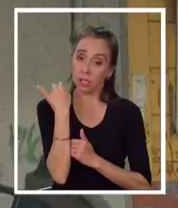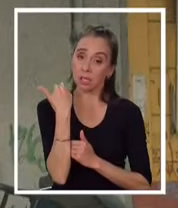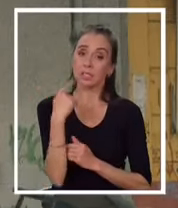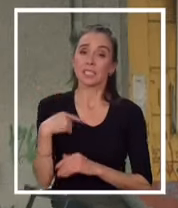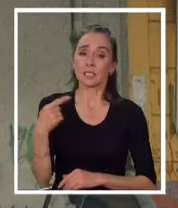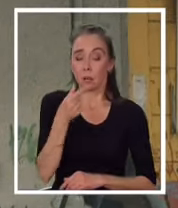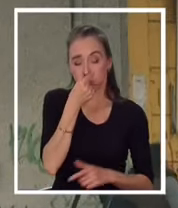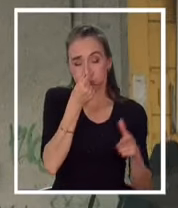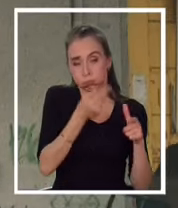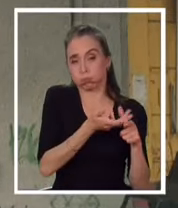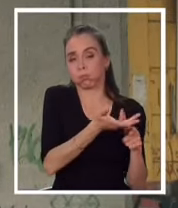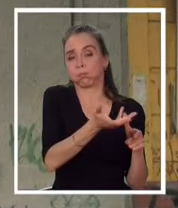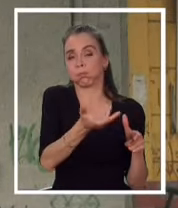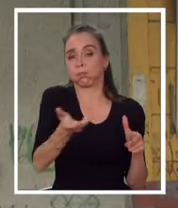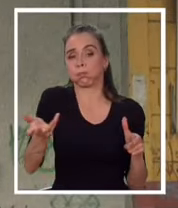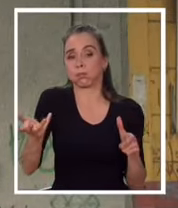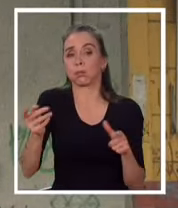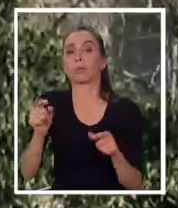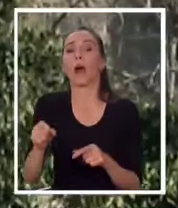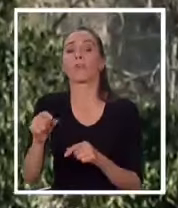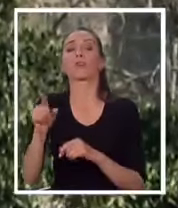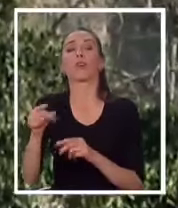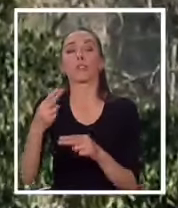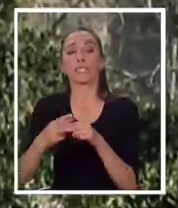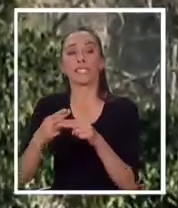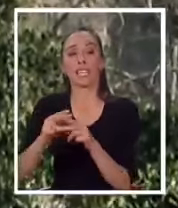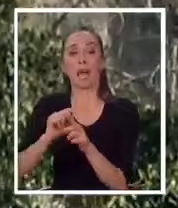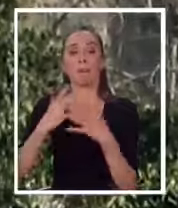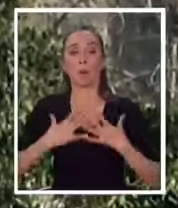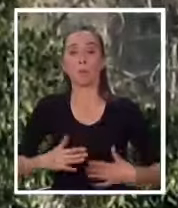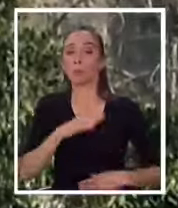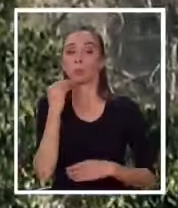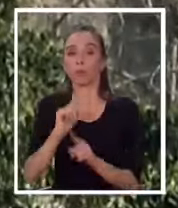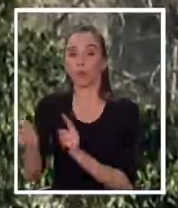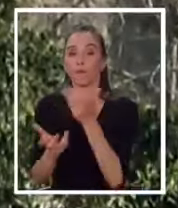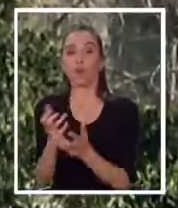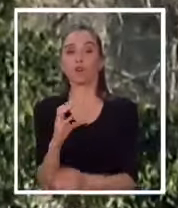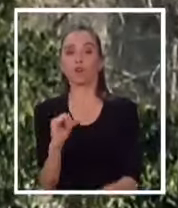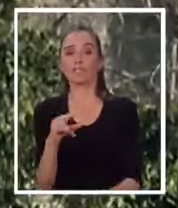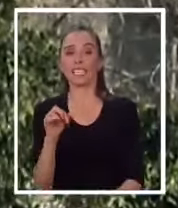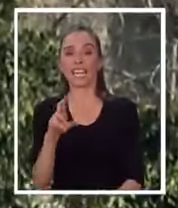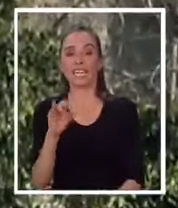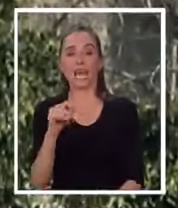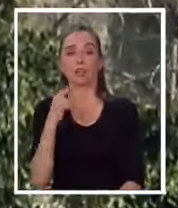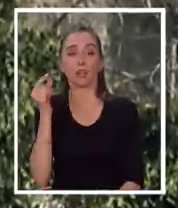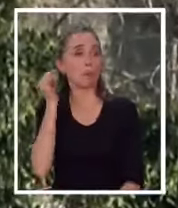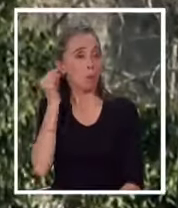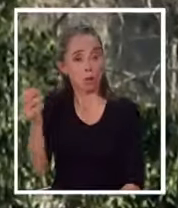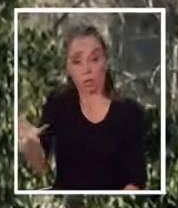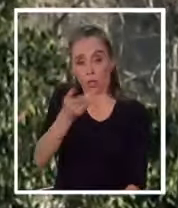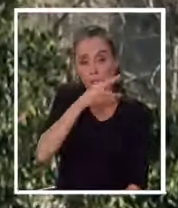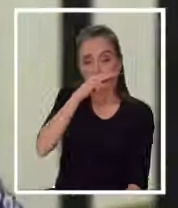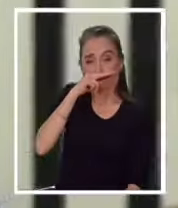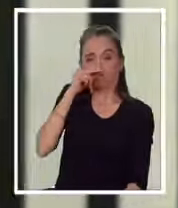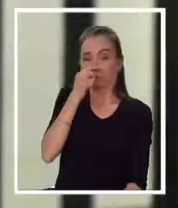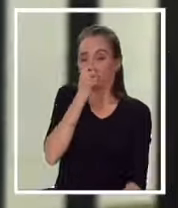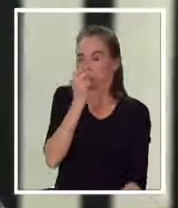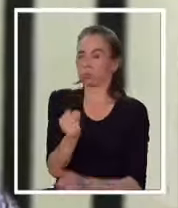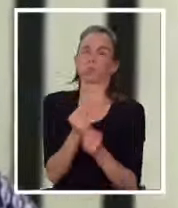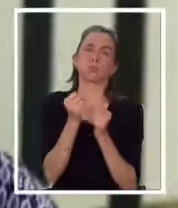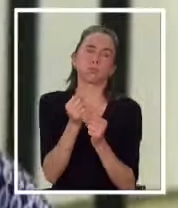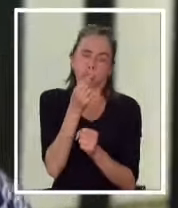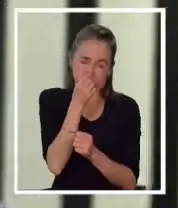el permanente hedor que sienten cuando el cinerario está en funcionamiento. Primero se siente el olor putrefacto de que uno es harto de hondito.